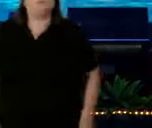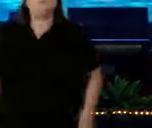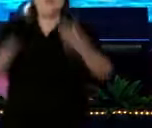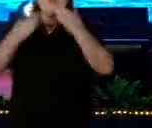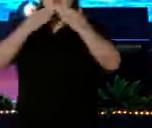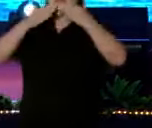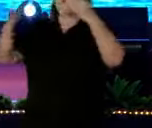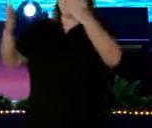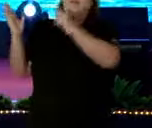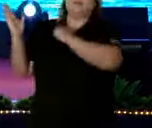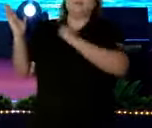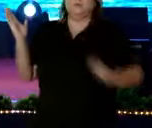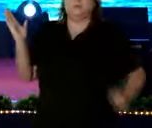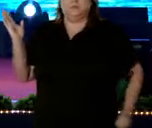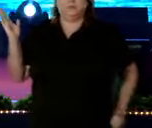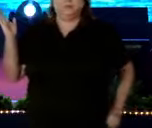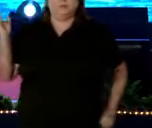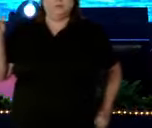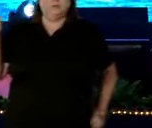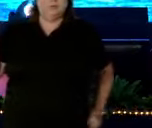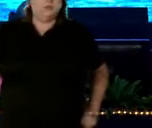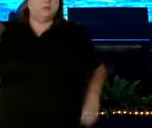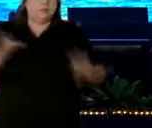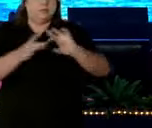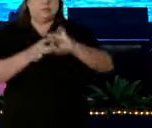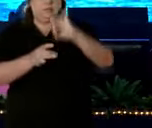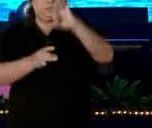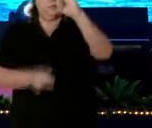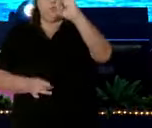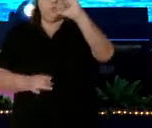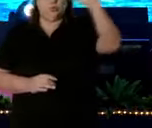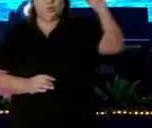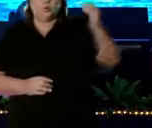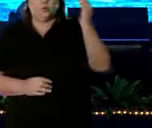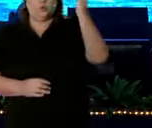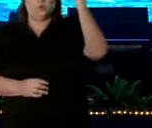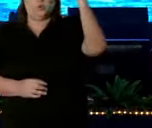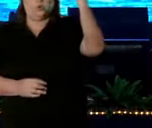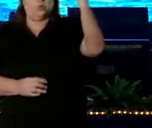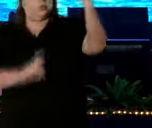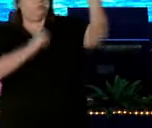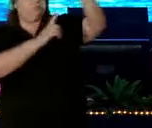Gracias, Señor. El Espíritu de Jehová me ha